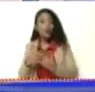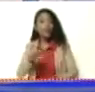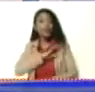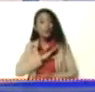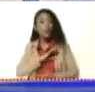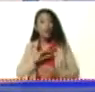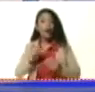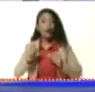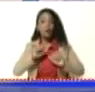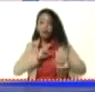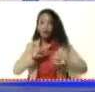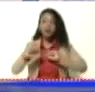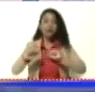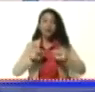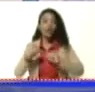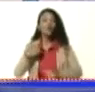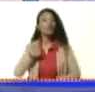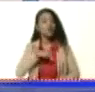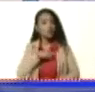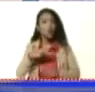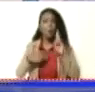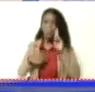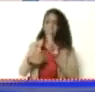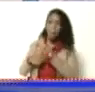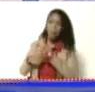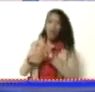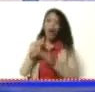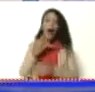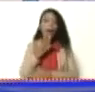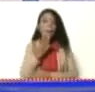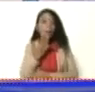actuar. Ya nosotros vemos, por ejemplo,